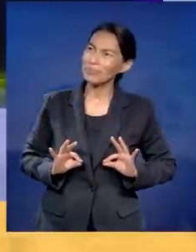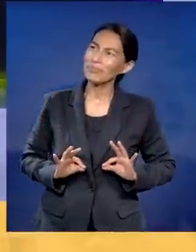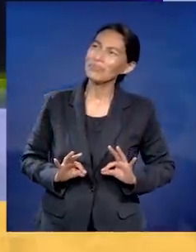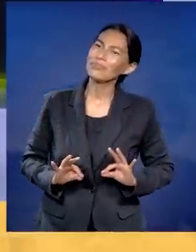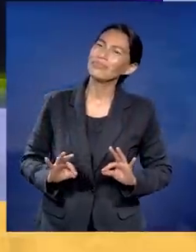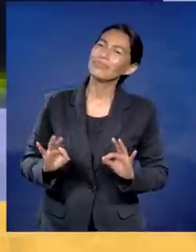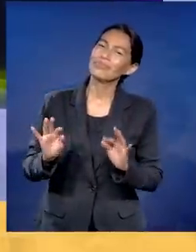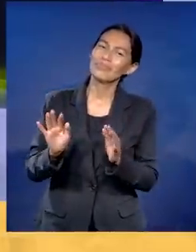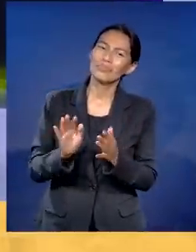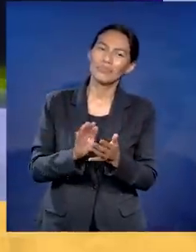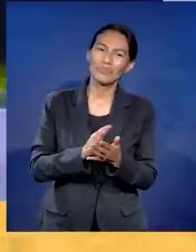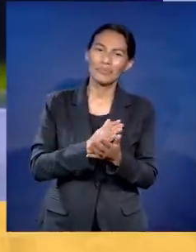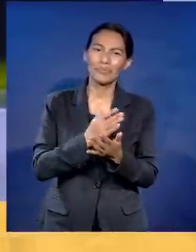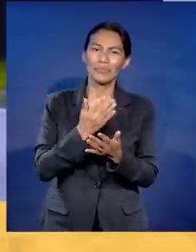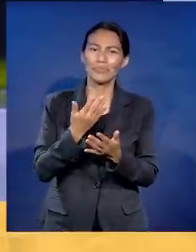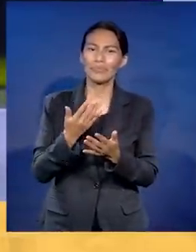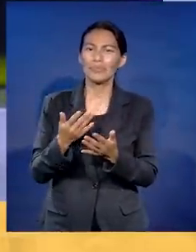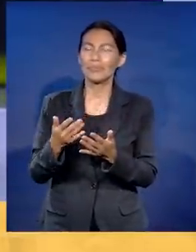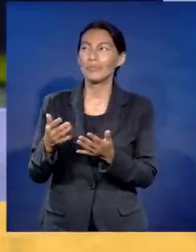de